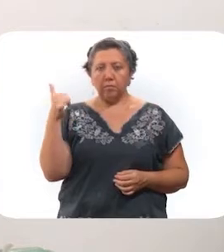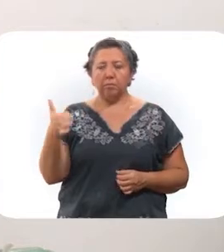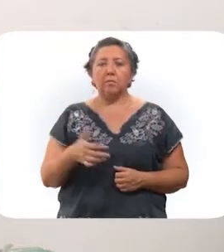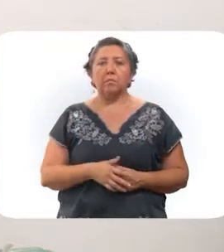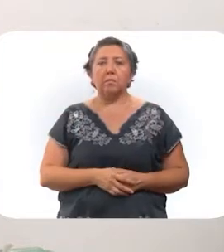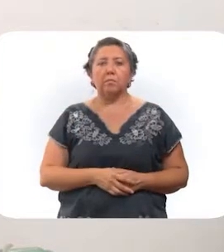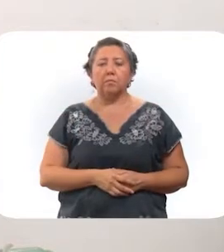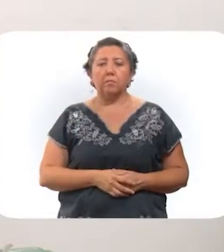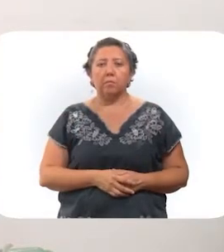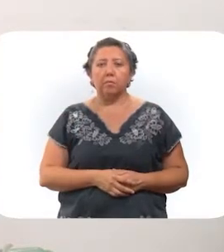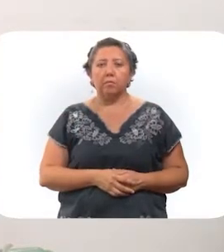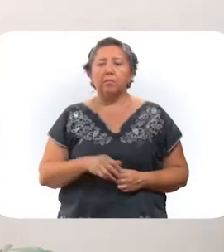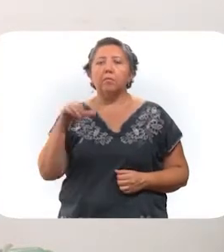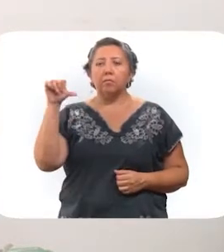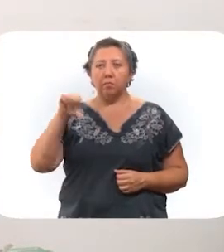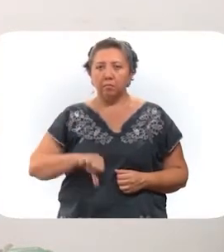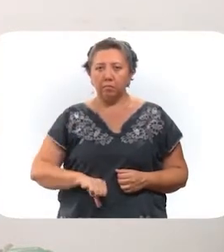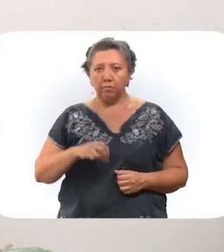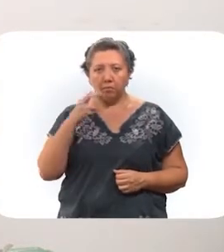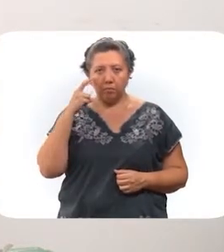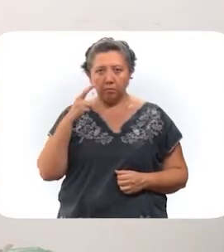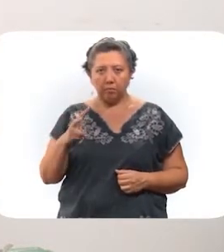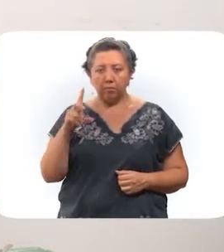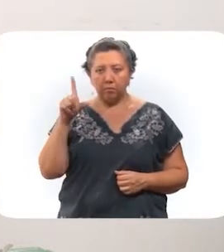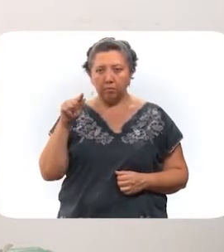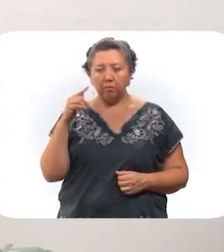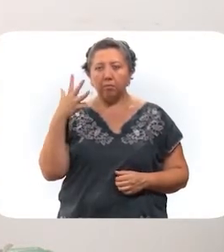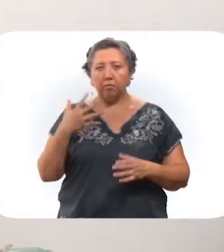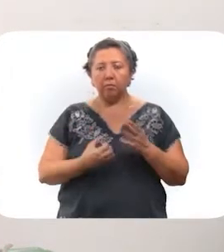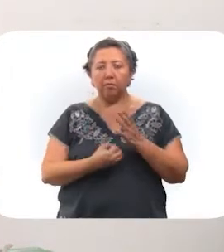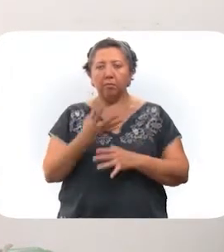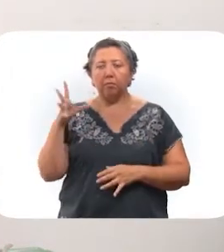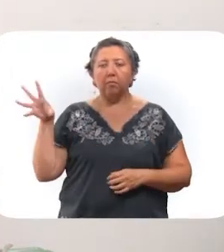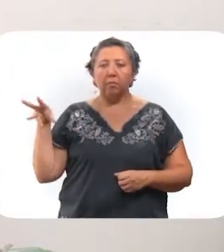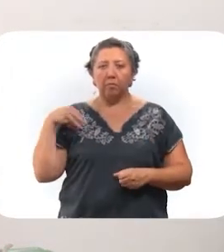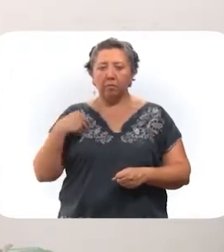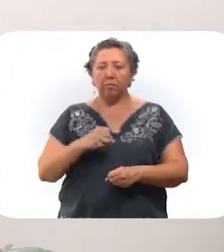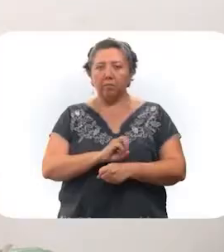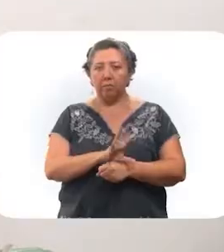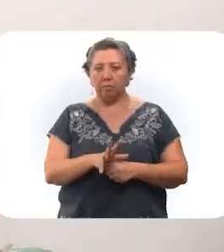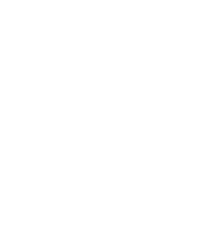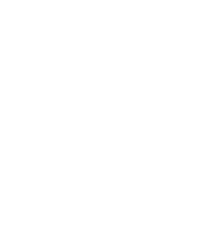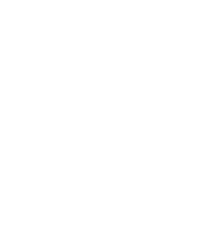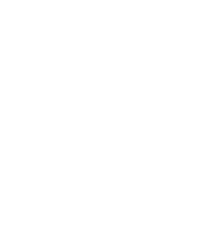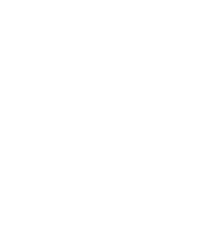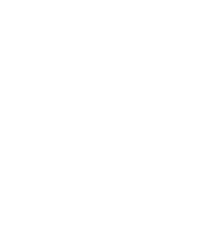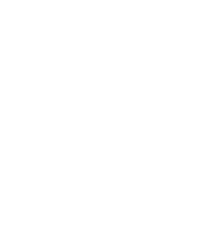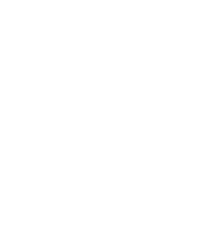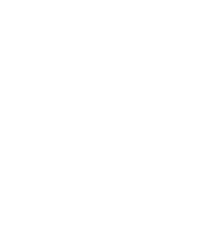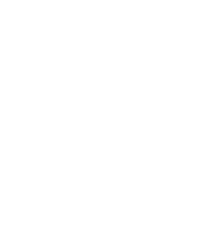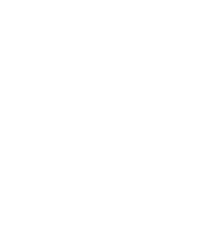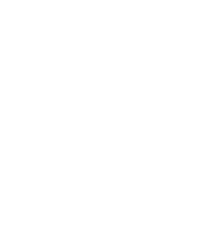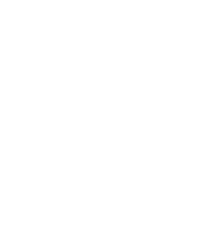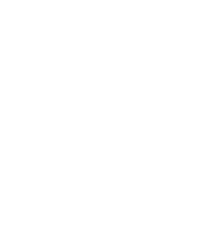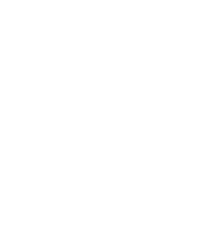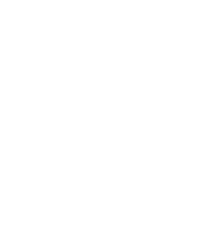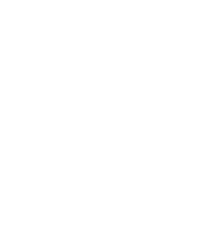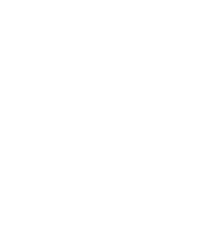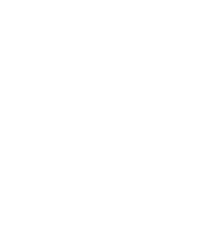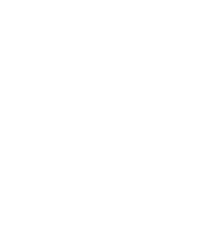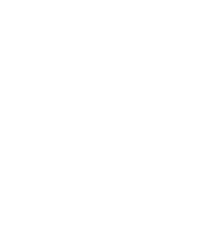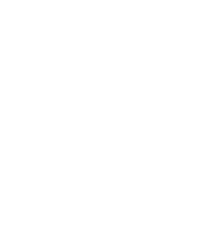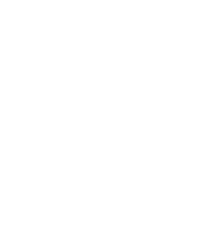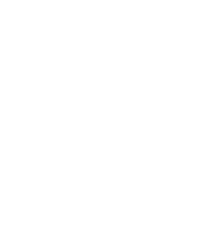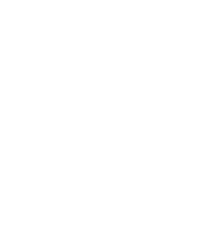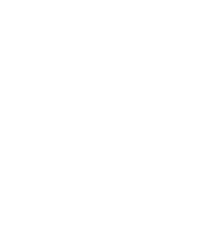75.446. Hoy se detectaron 75 nuevos contagios de coronavirus, 69 en Mérida, 1 en